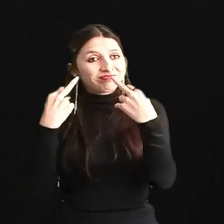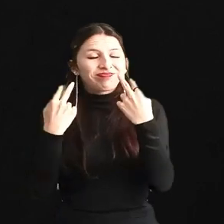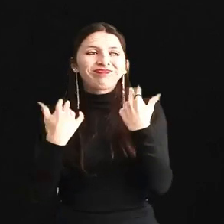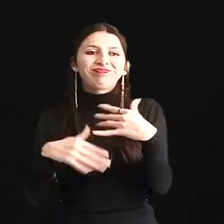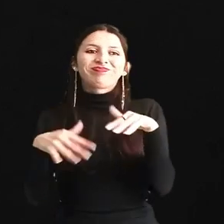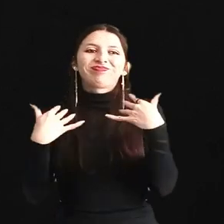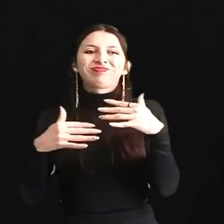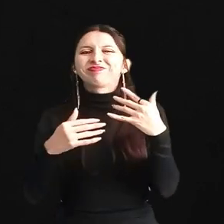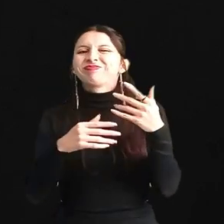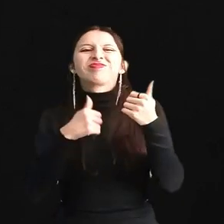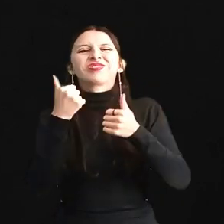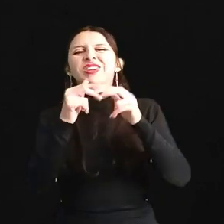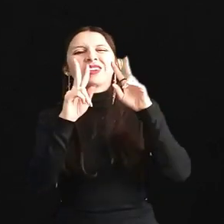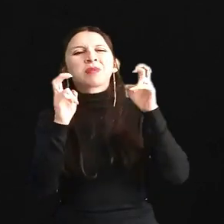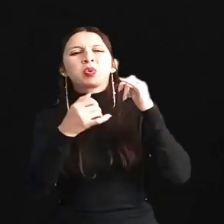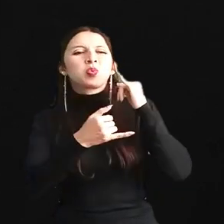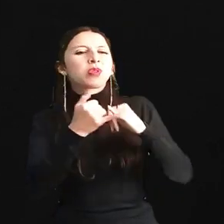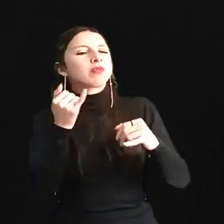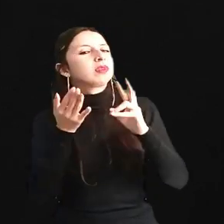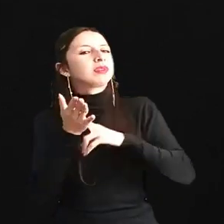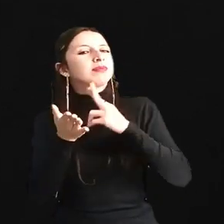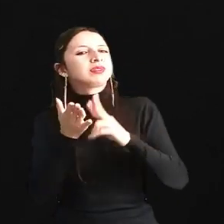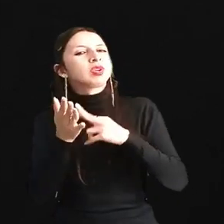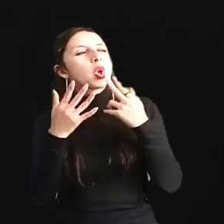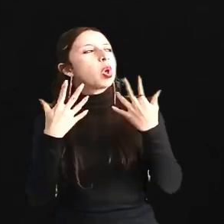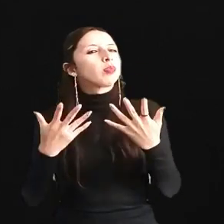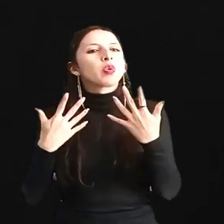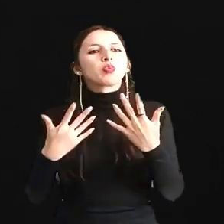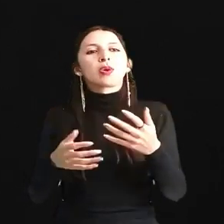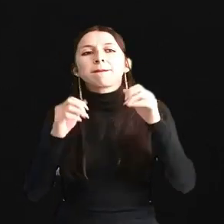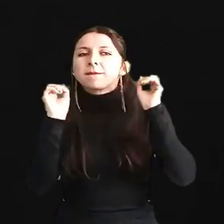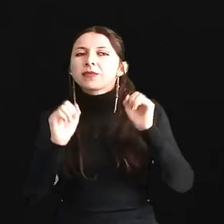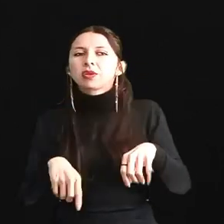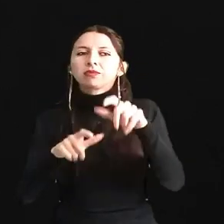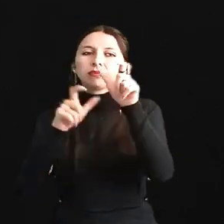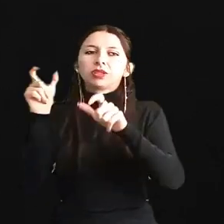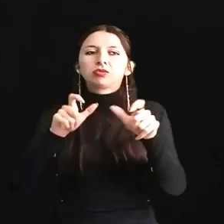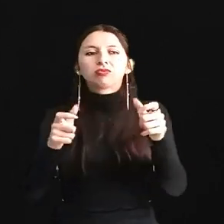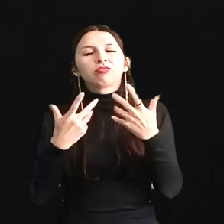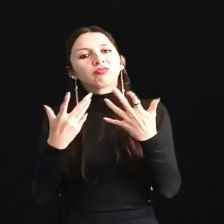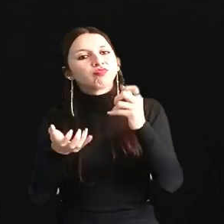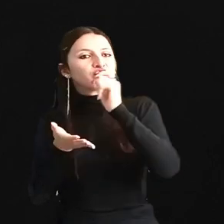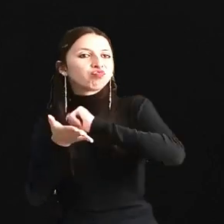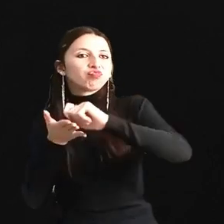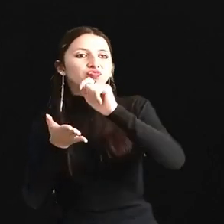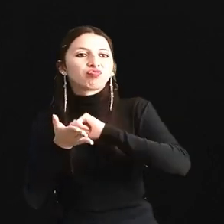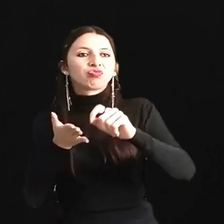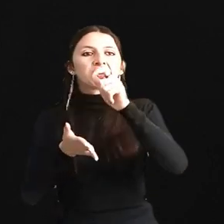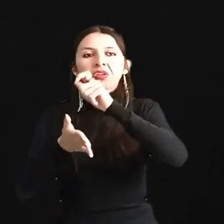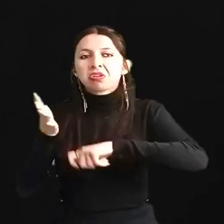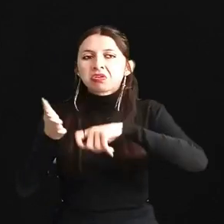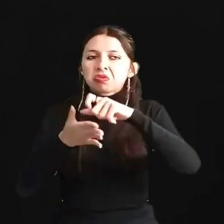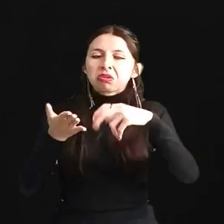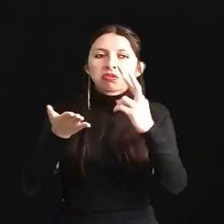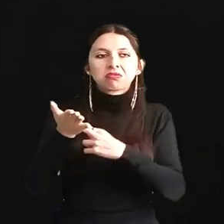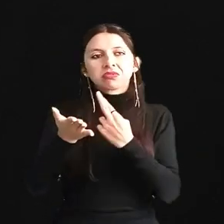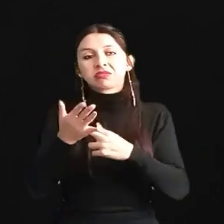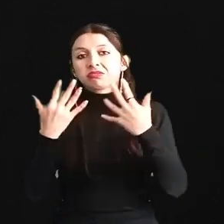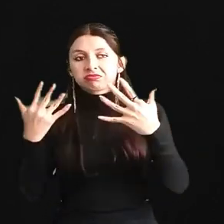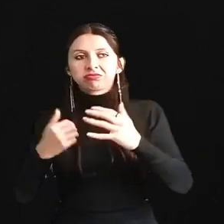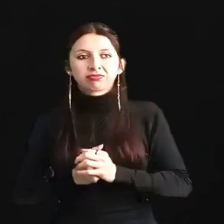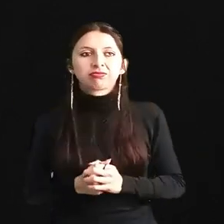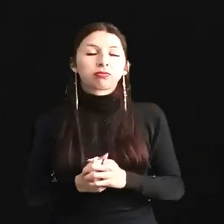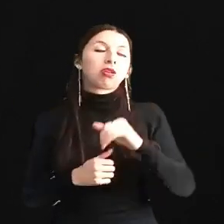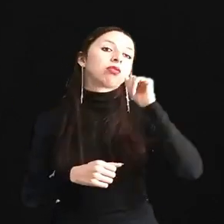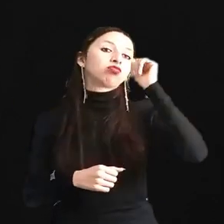contémosle a los televidentes sobre qué trata esta temática Y también cómo pueden hacer aquellas personas que deseen escribir un artículo